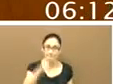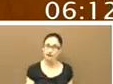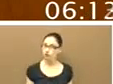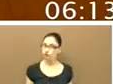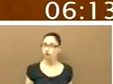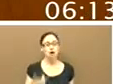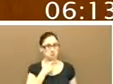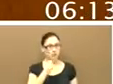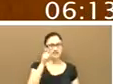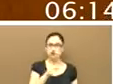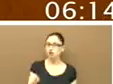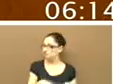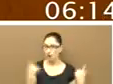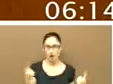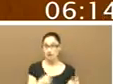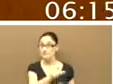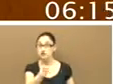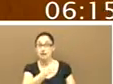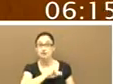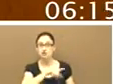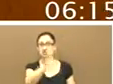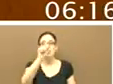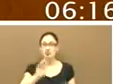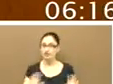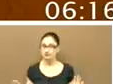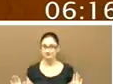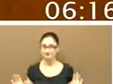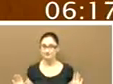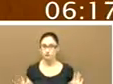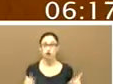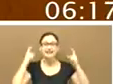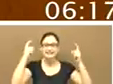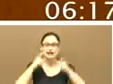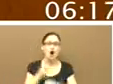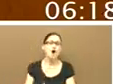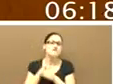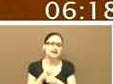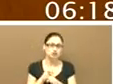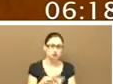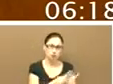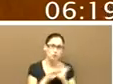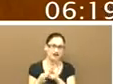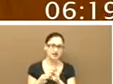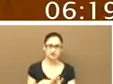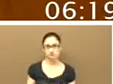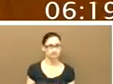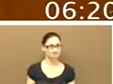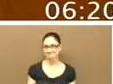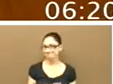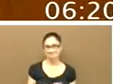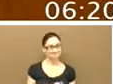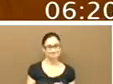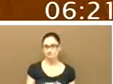la que me gustaría, pero la que yo respetaré. Y no voy a intentar mantener una unidad a fuerza de lo que no serían, desde luego,